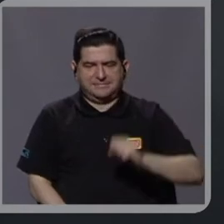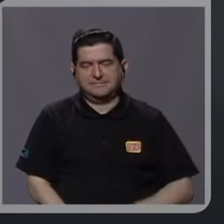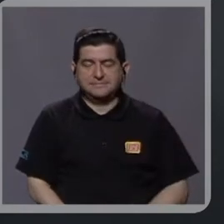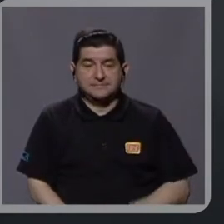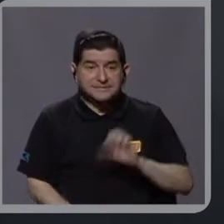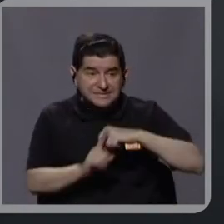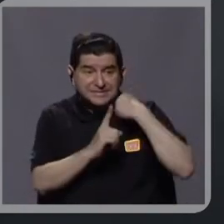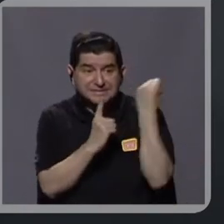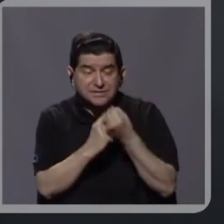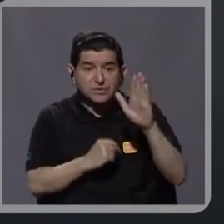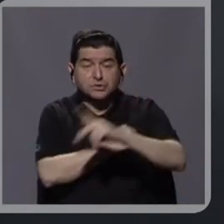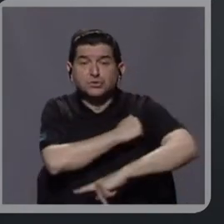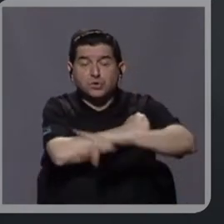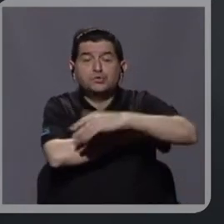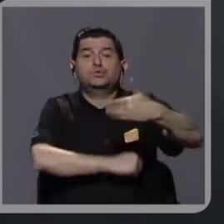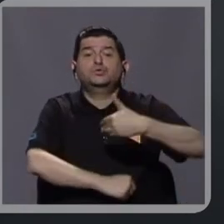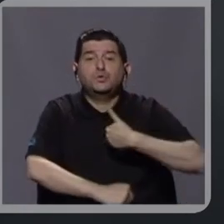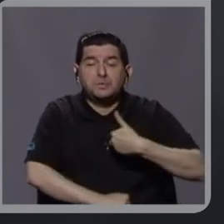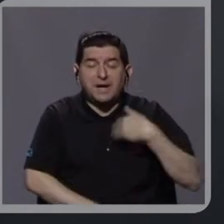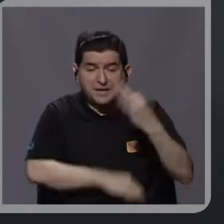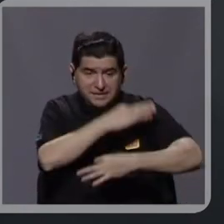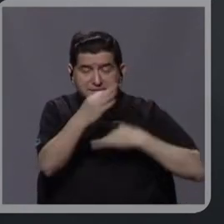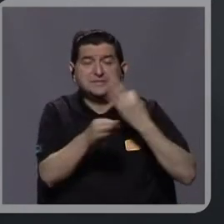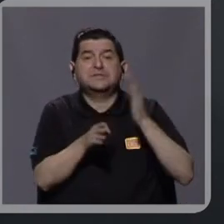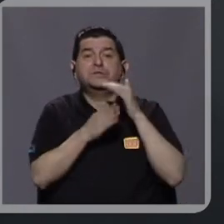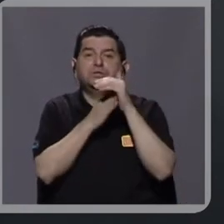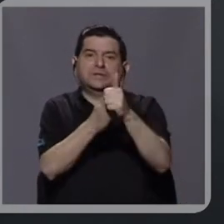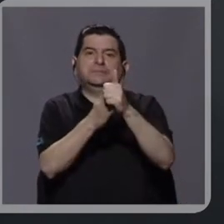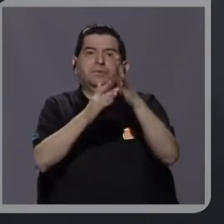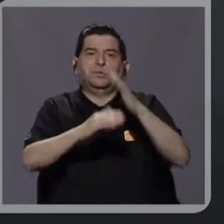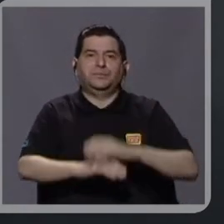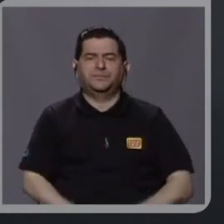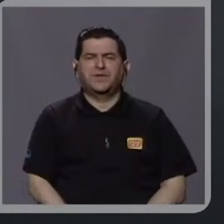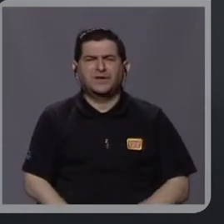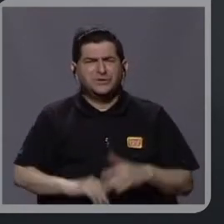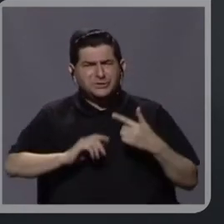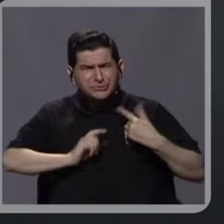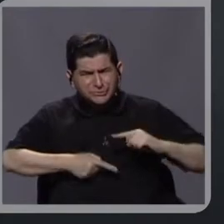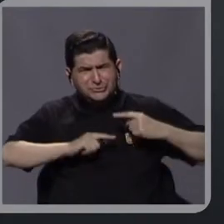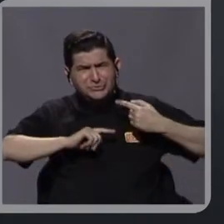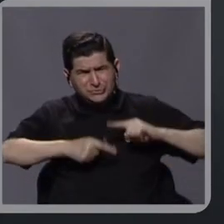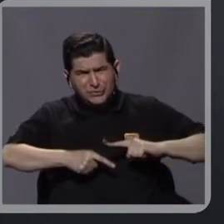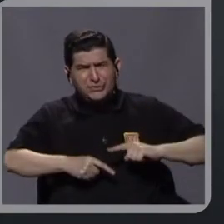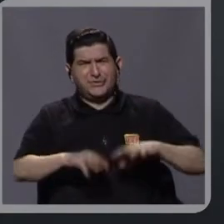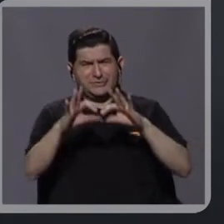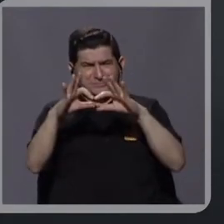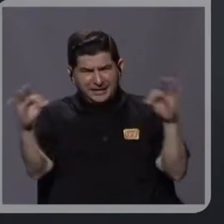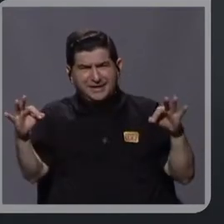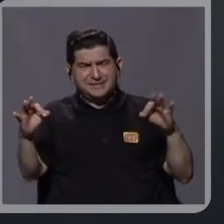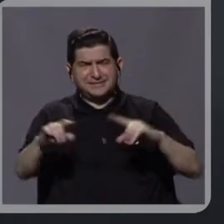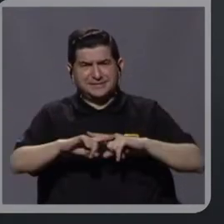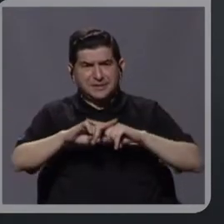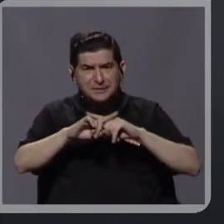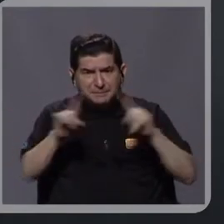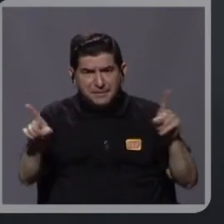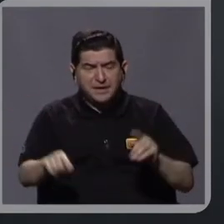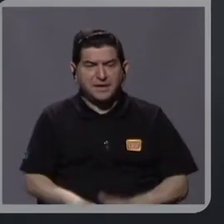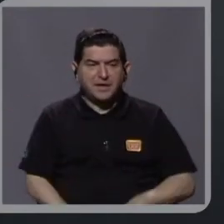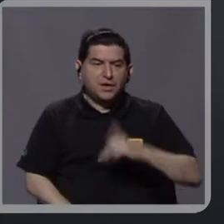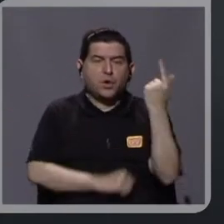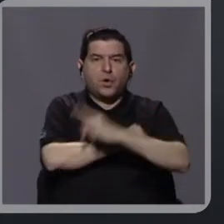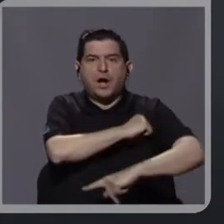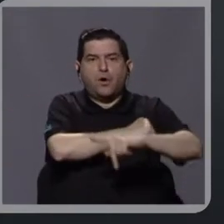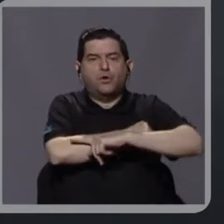consecuencias que su país vive de este tipo de liderazgo que que dolorosas esas expresiones pero sumaría a otros